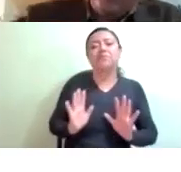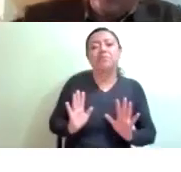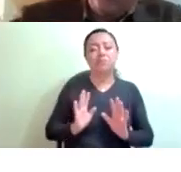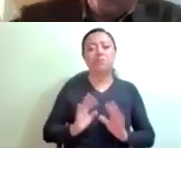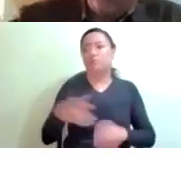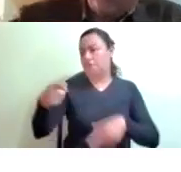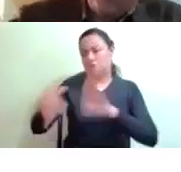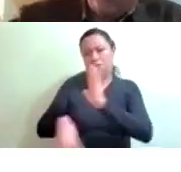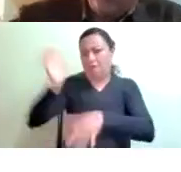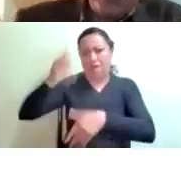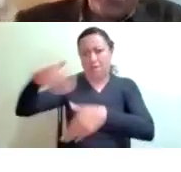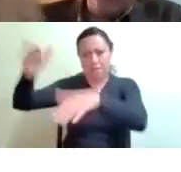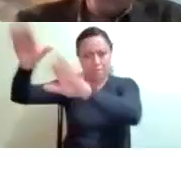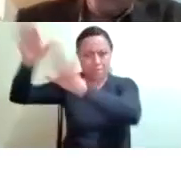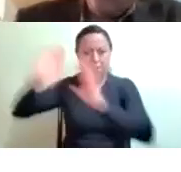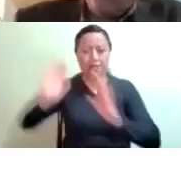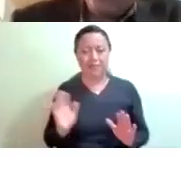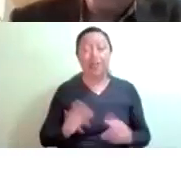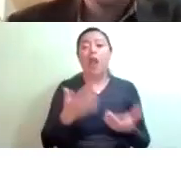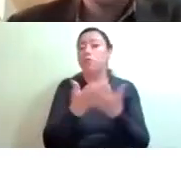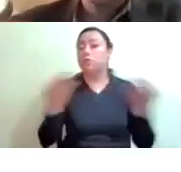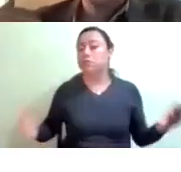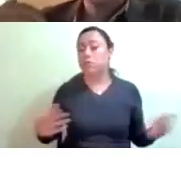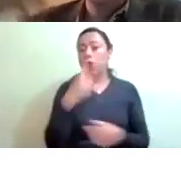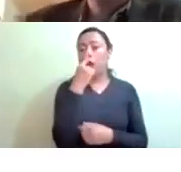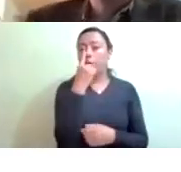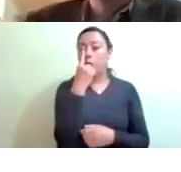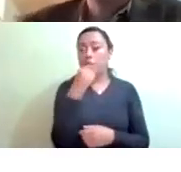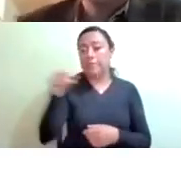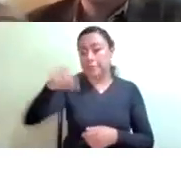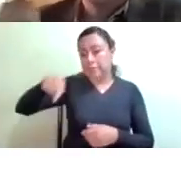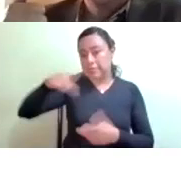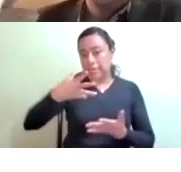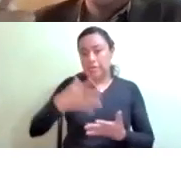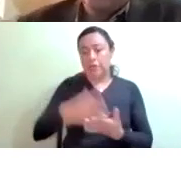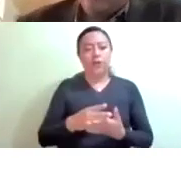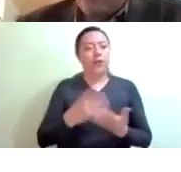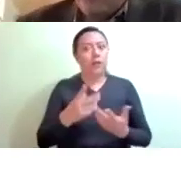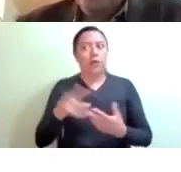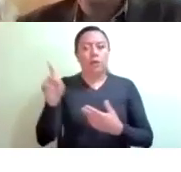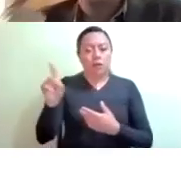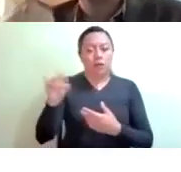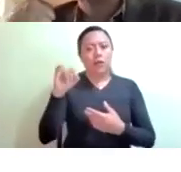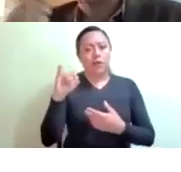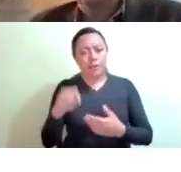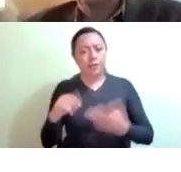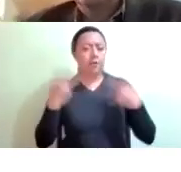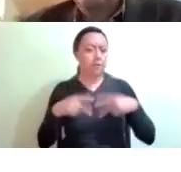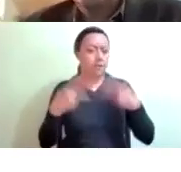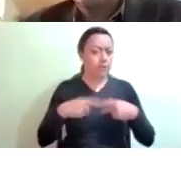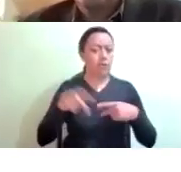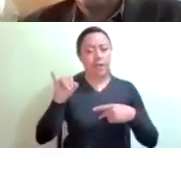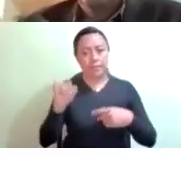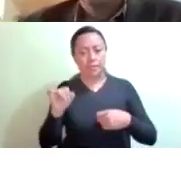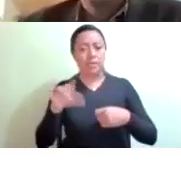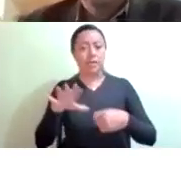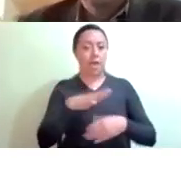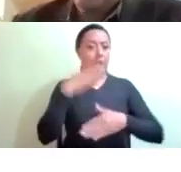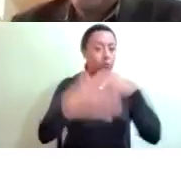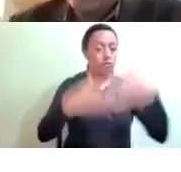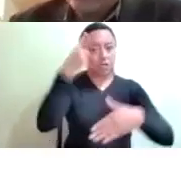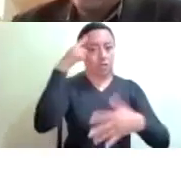vete, digamos. Y ya la policía no hay después la noticia de si esa persona fue vinculada a procesos, si esa persona